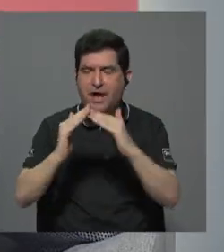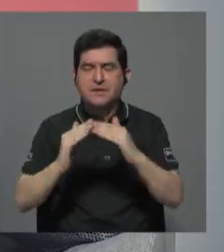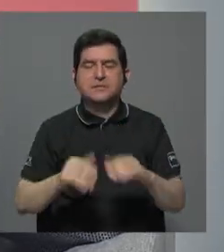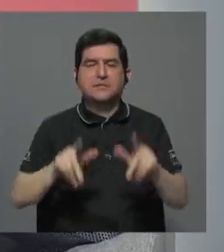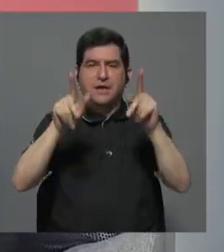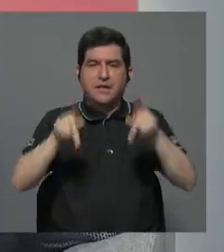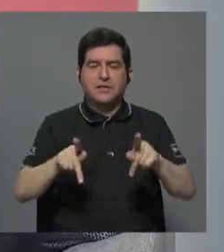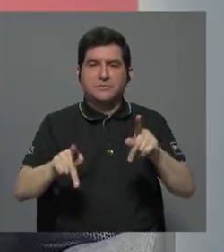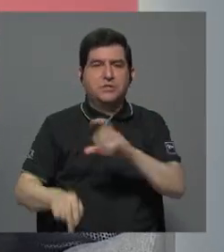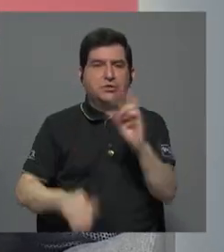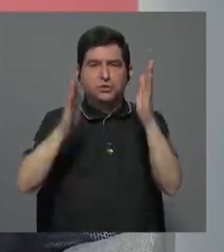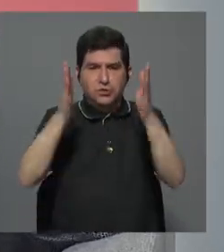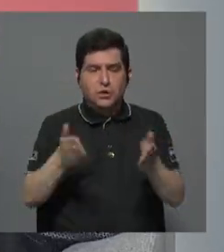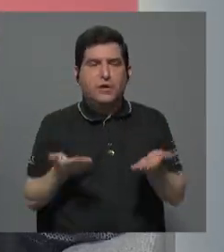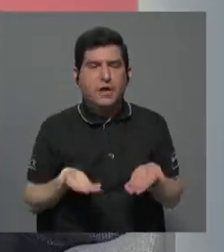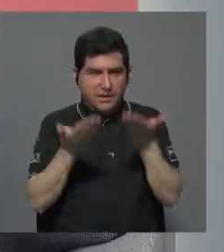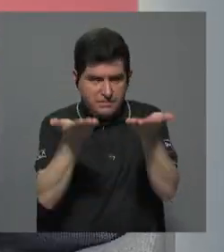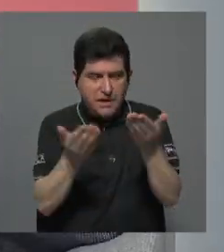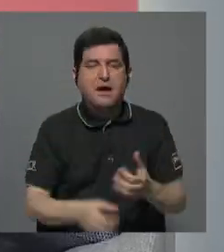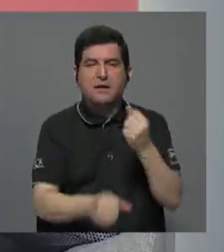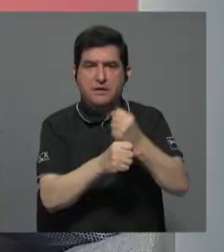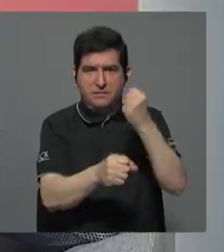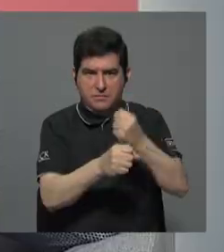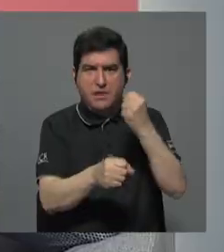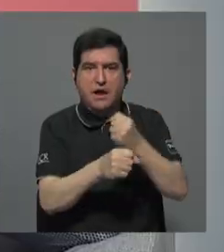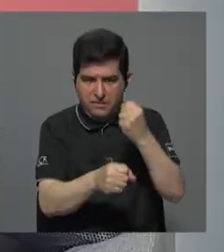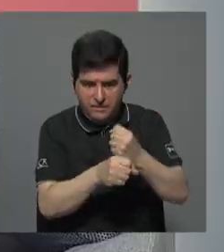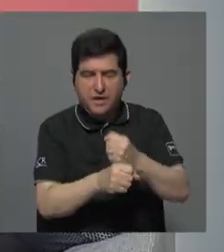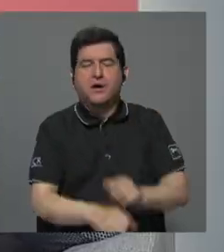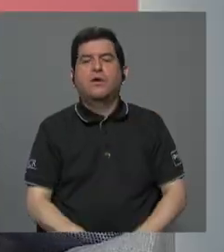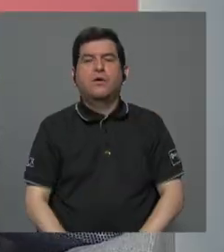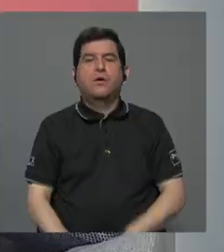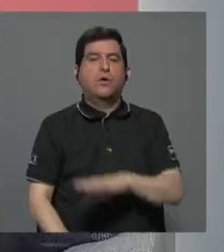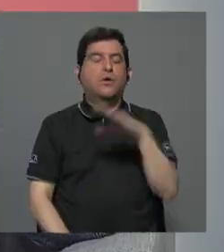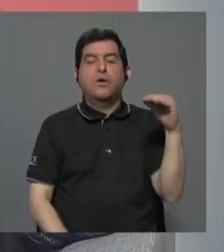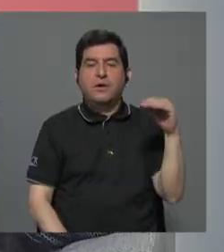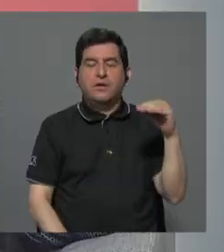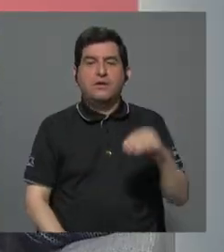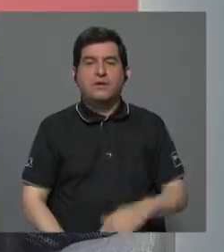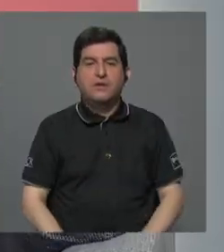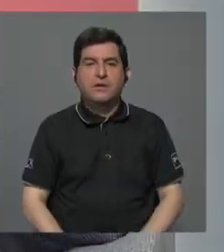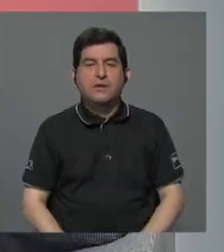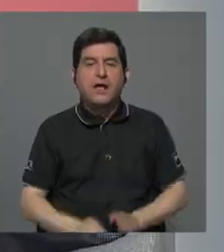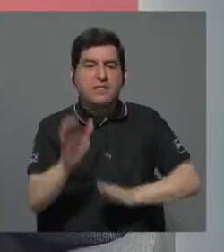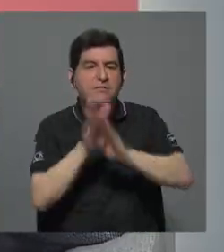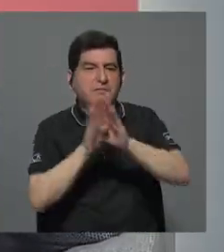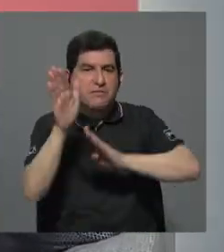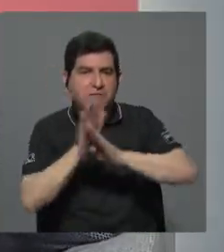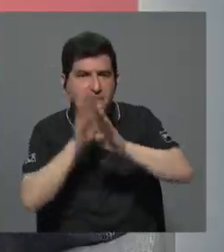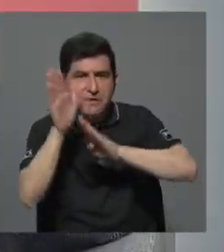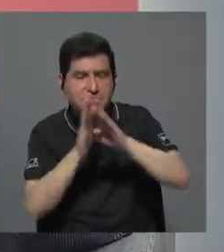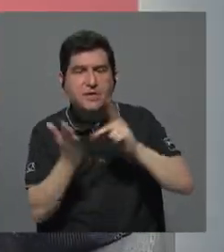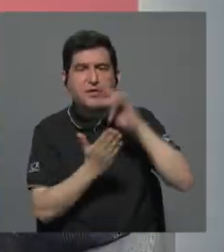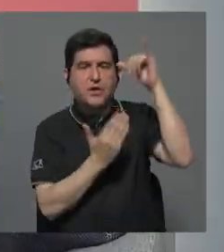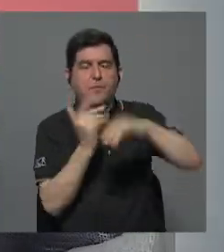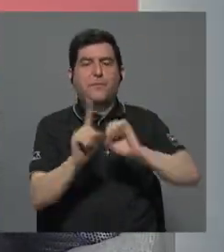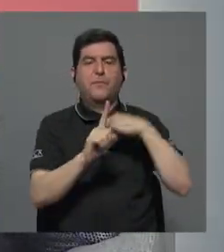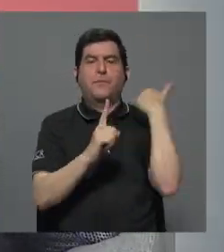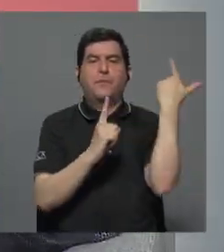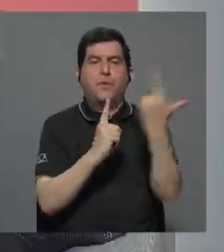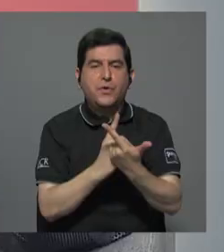costarricenses urge empleo para los costarricenses urge desarrollar proyectos sociales